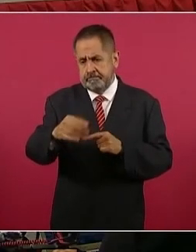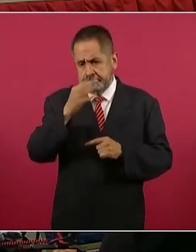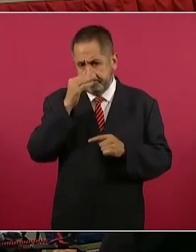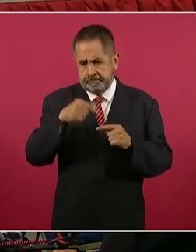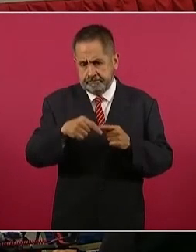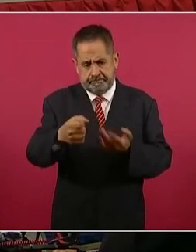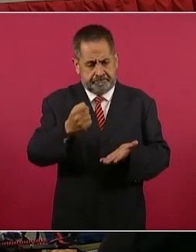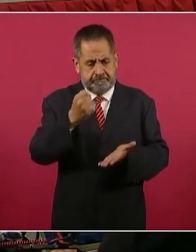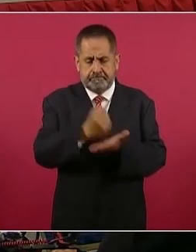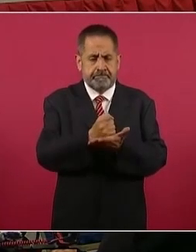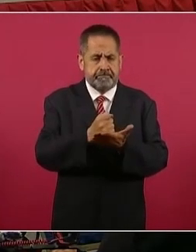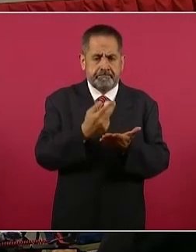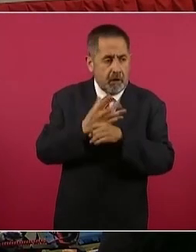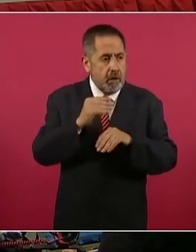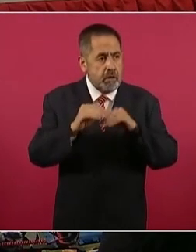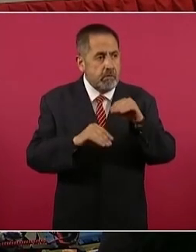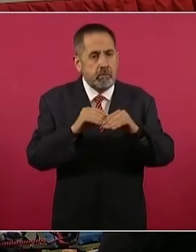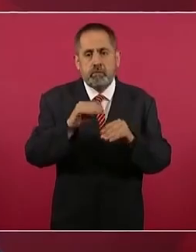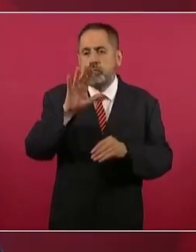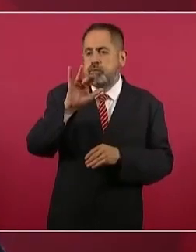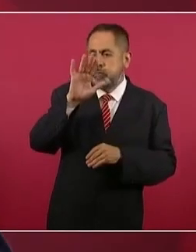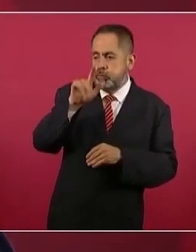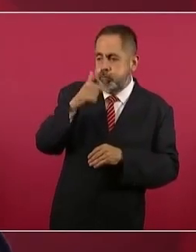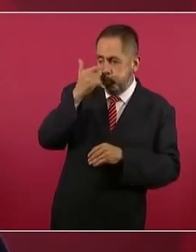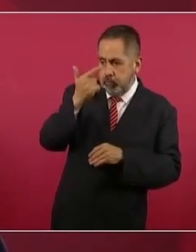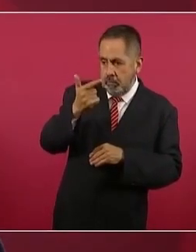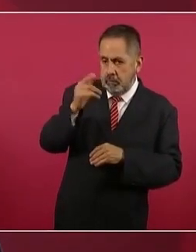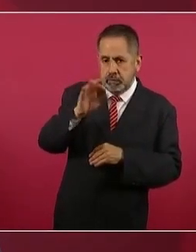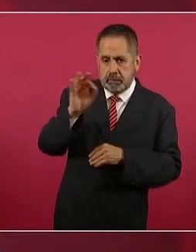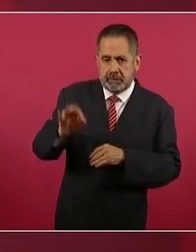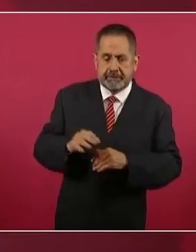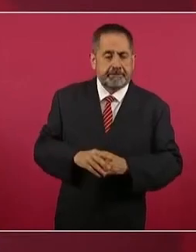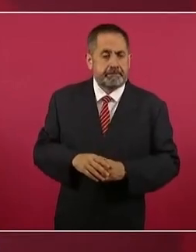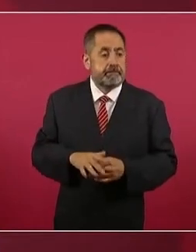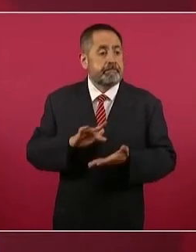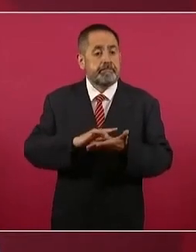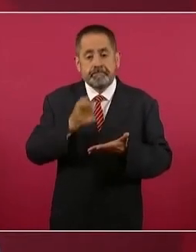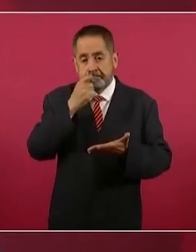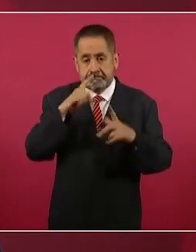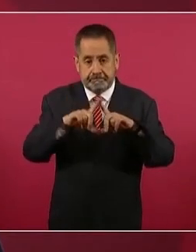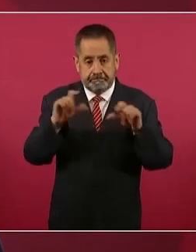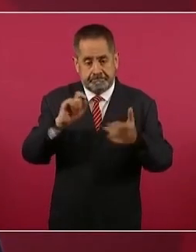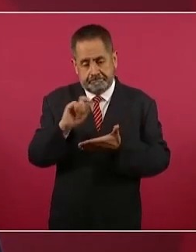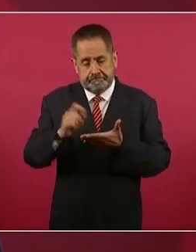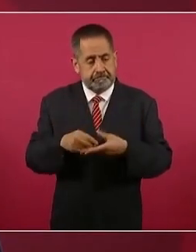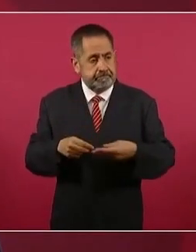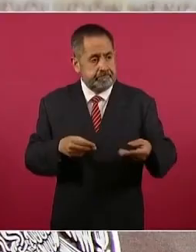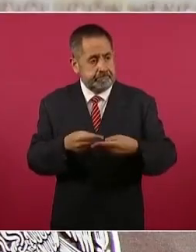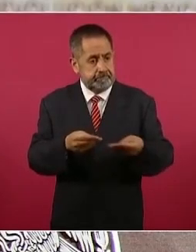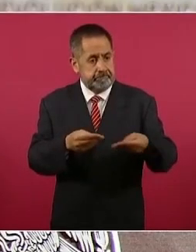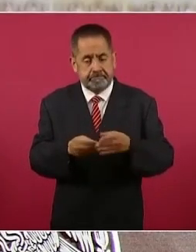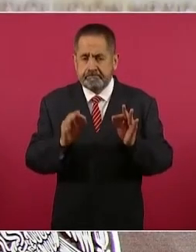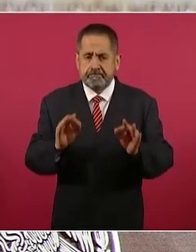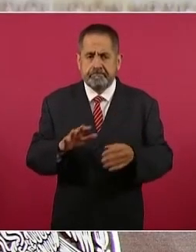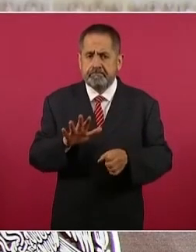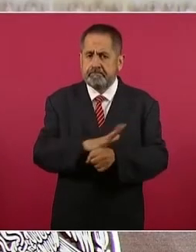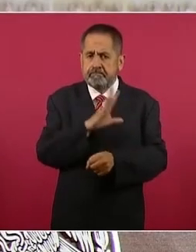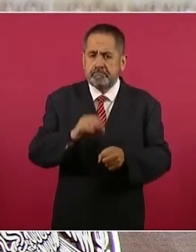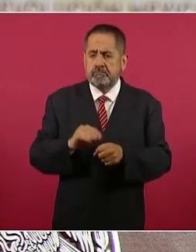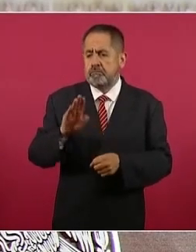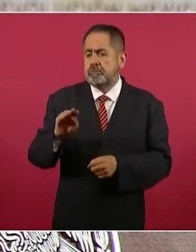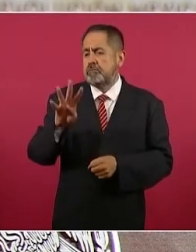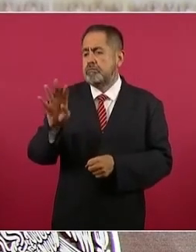su base el nivel de abasto de recetas es del 94 por ciento y al momento tenemos mil